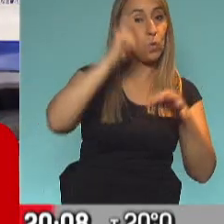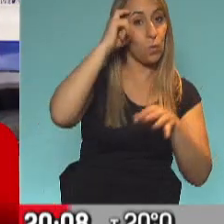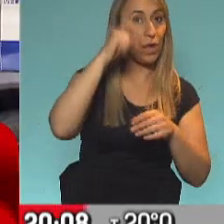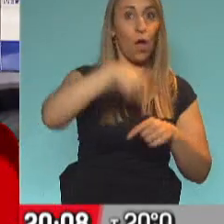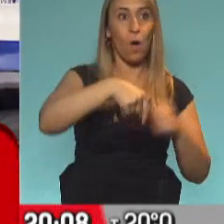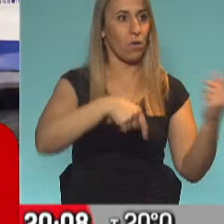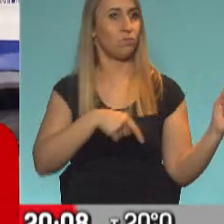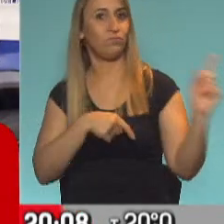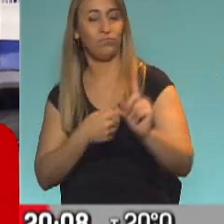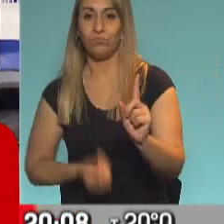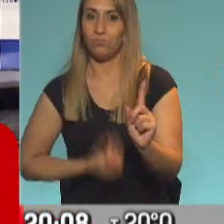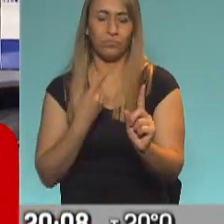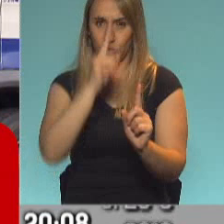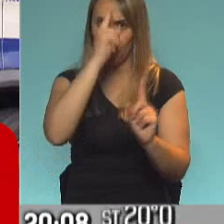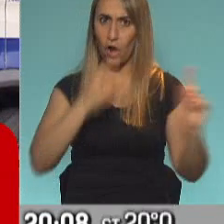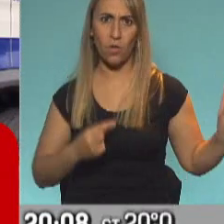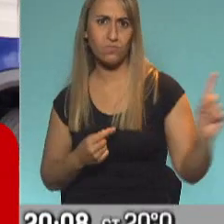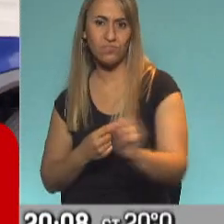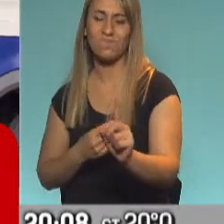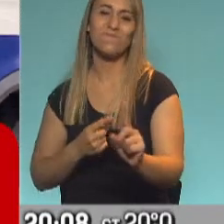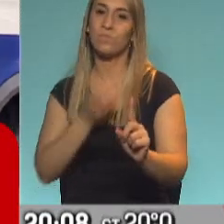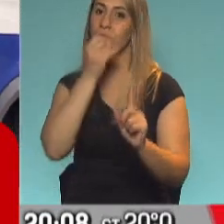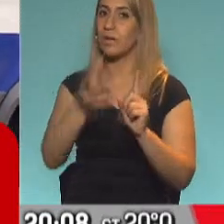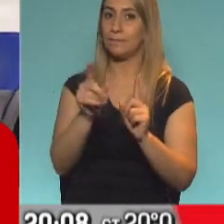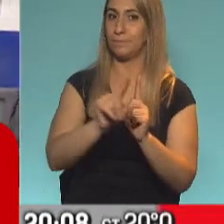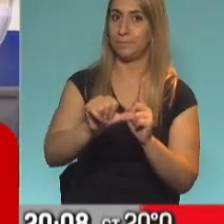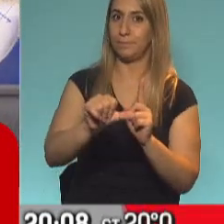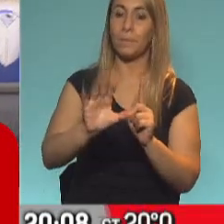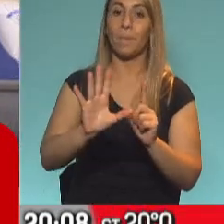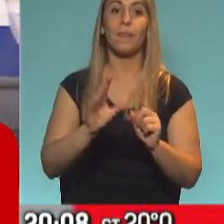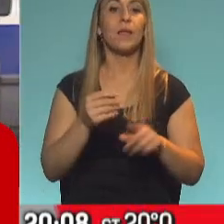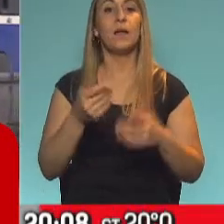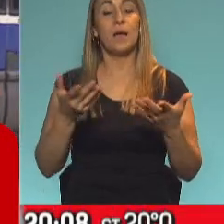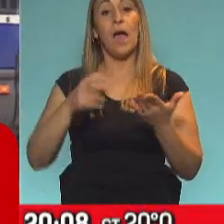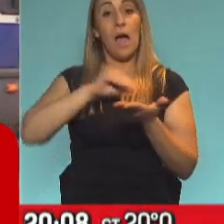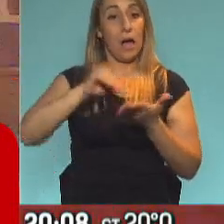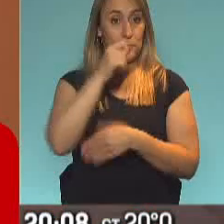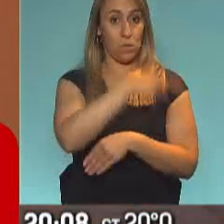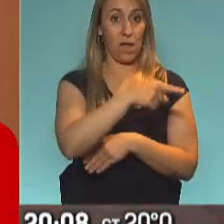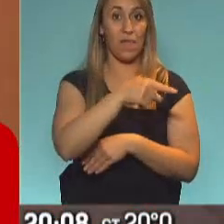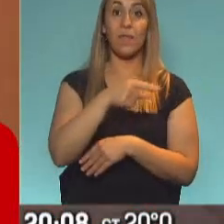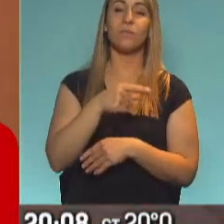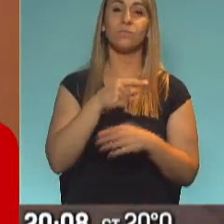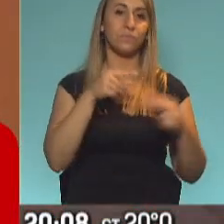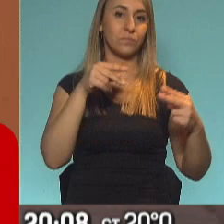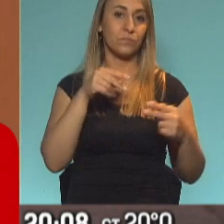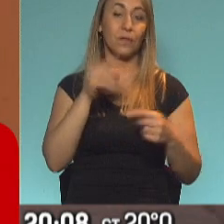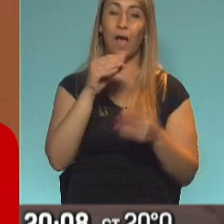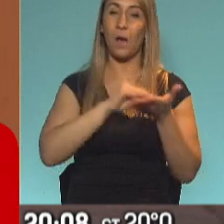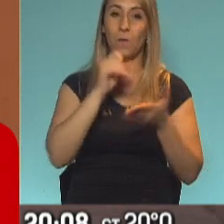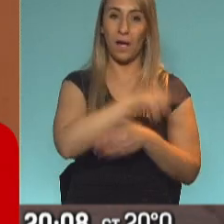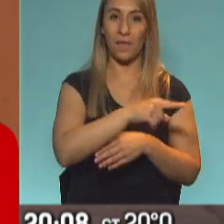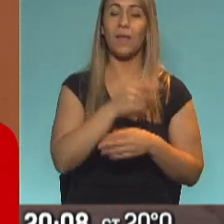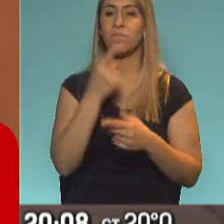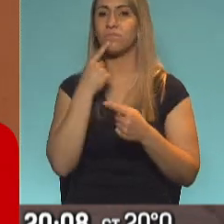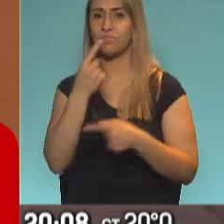declarar, como les decía recién. Su abogada, al finalizar este encuentro, que estuvo breve encuentro de Luque con los fiscales, nos decía